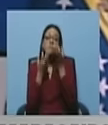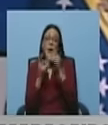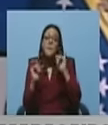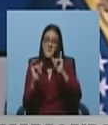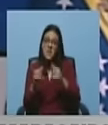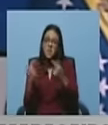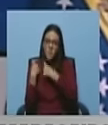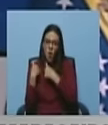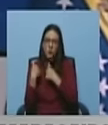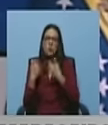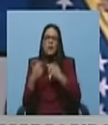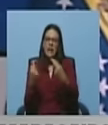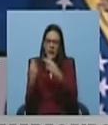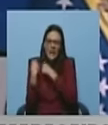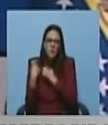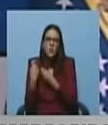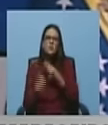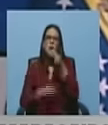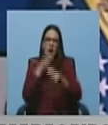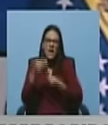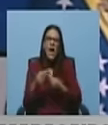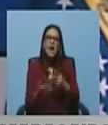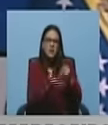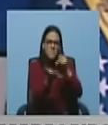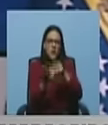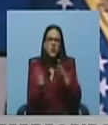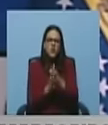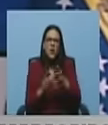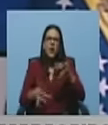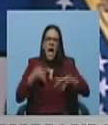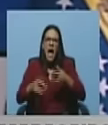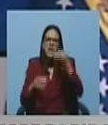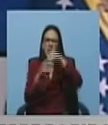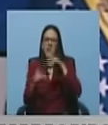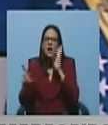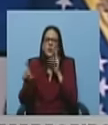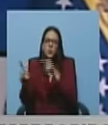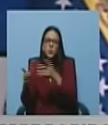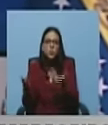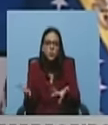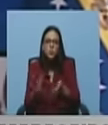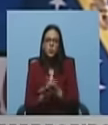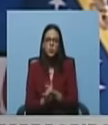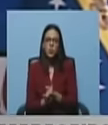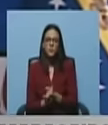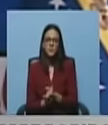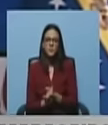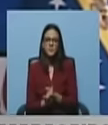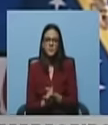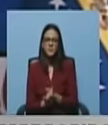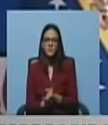Lo dice este mismo señor que fue uno de los, era uno de los que participaba activamente en esas,